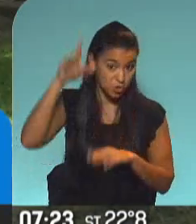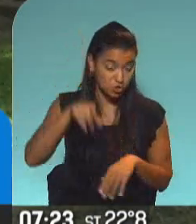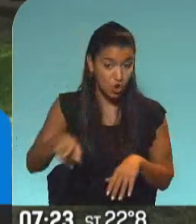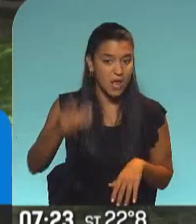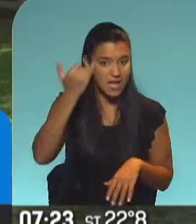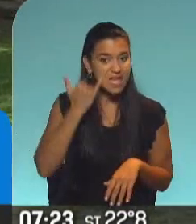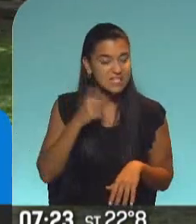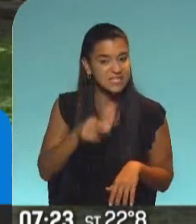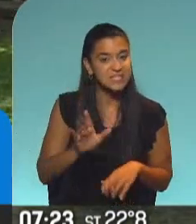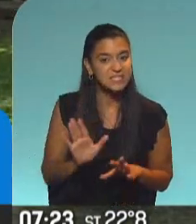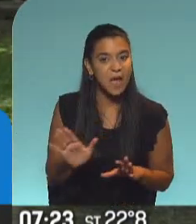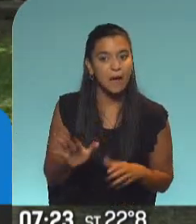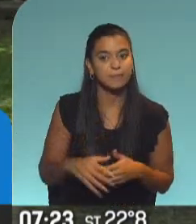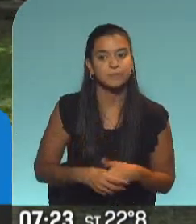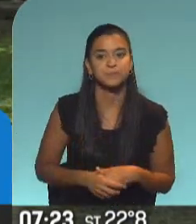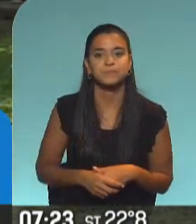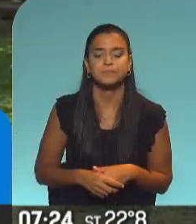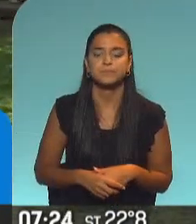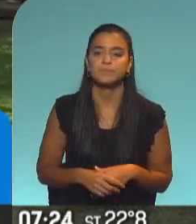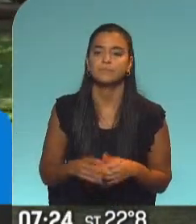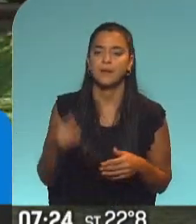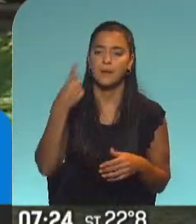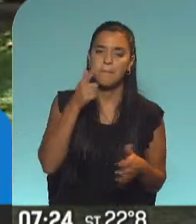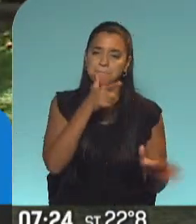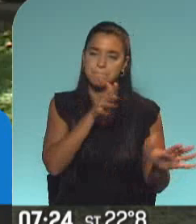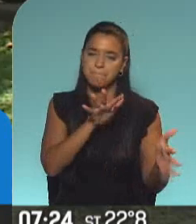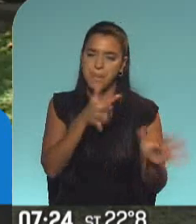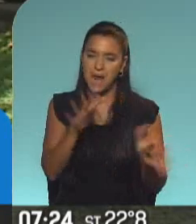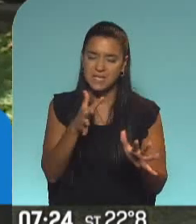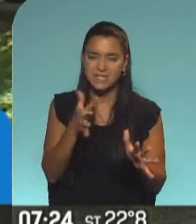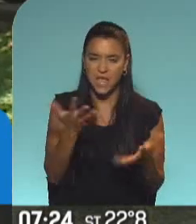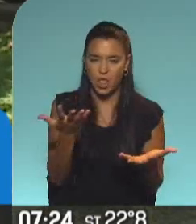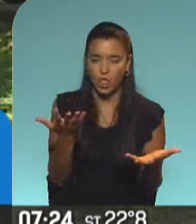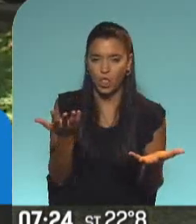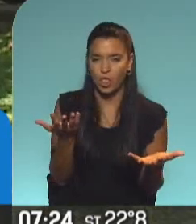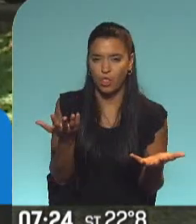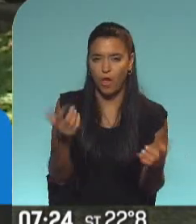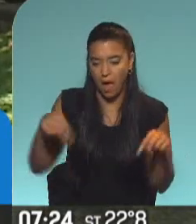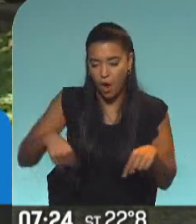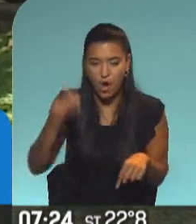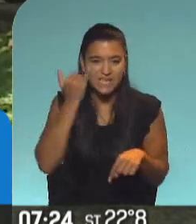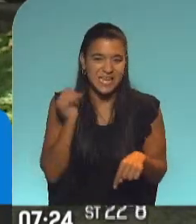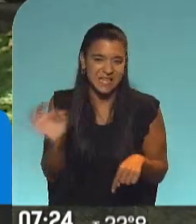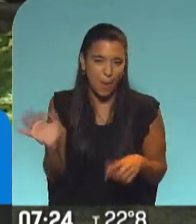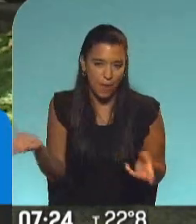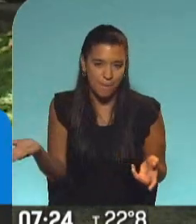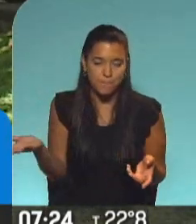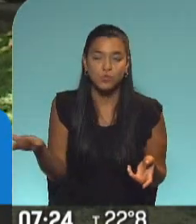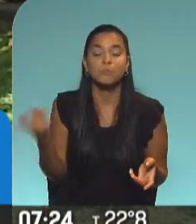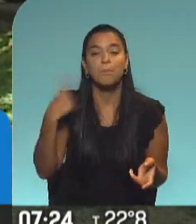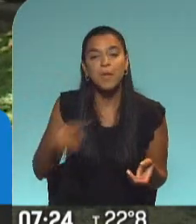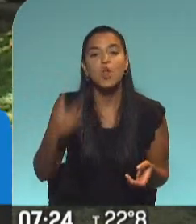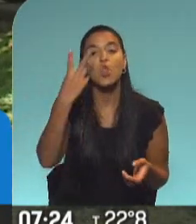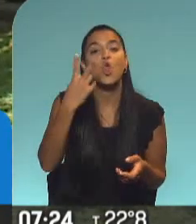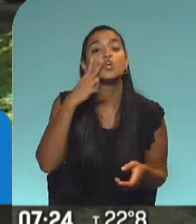ya una perspectiva similar a lo que iba a ser lo que ahora ya sabemos, pero con más de